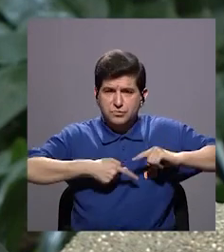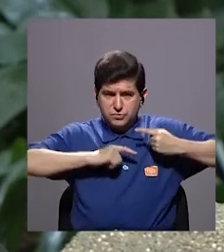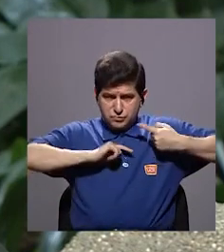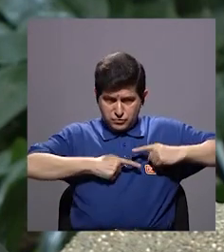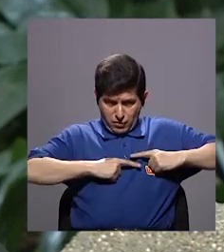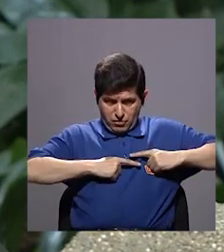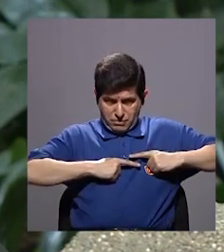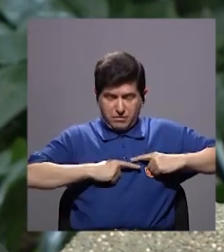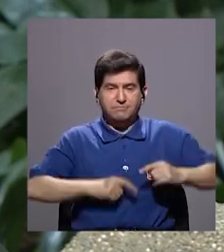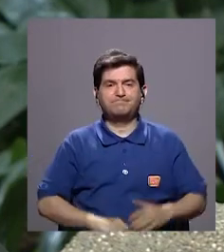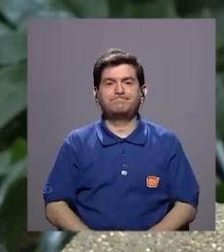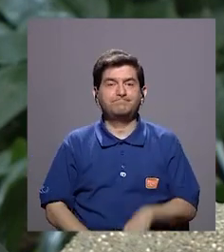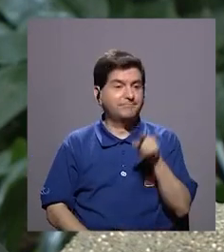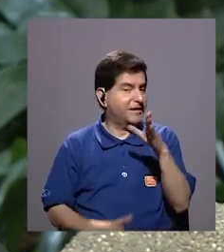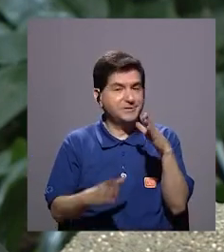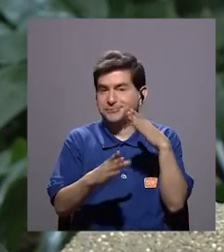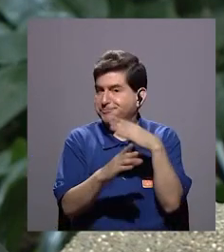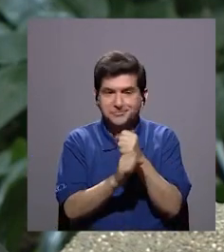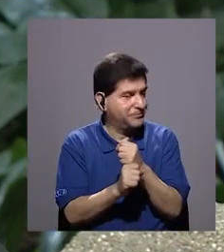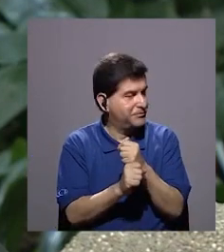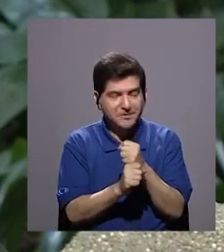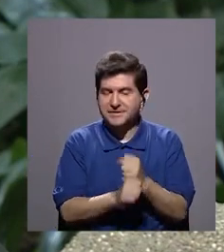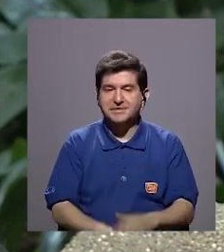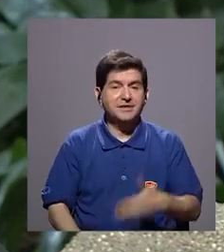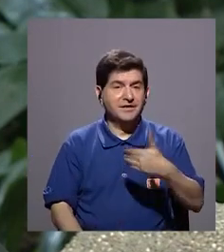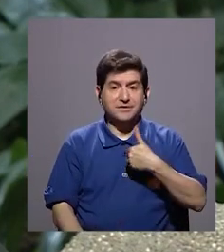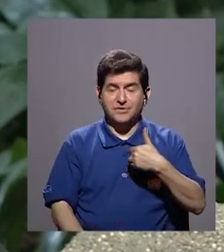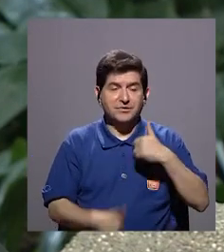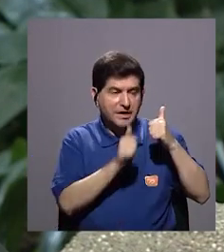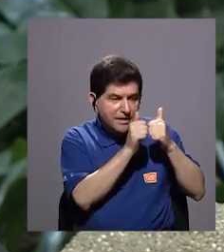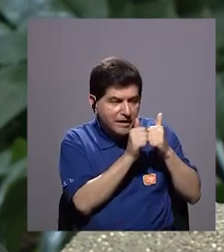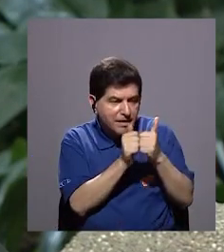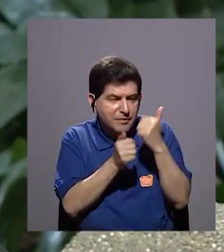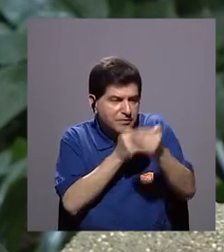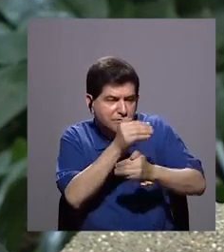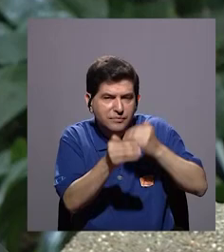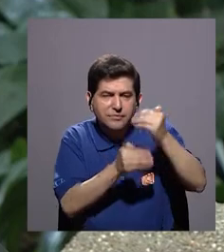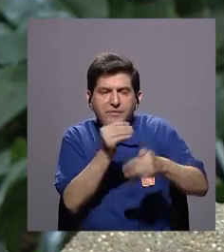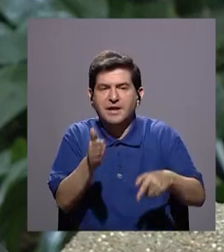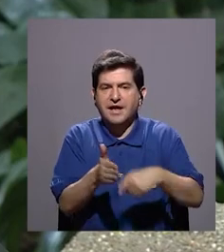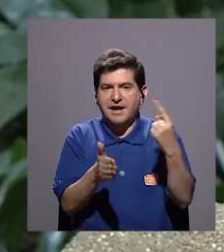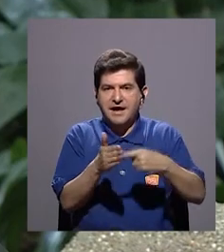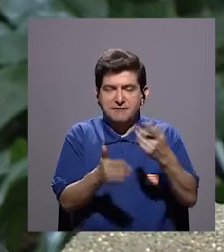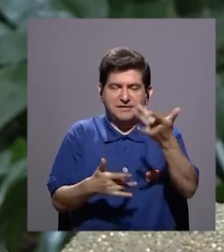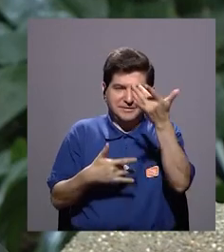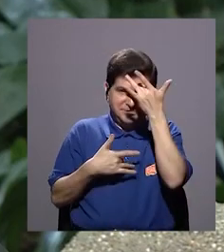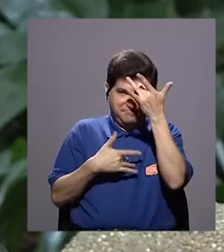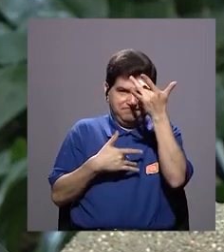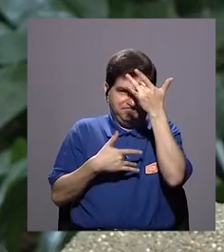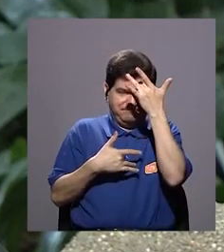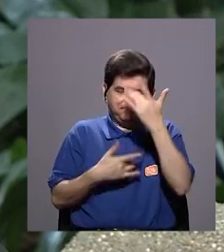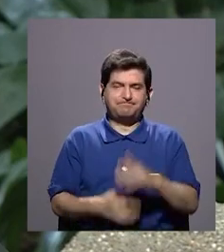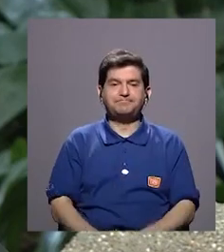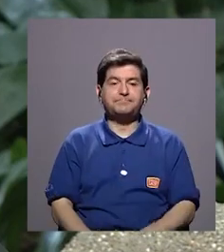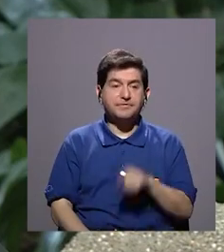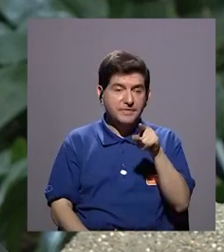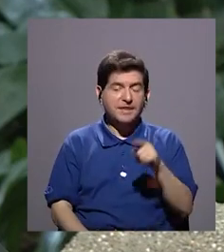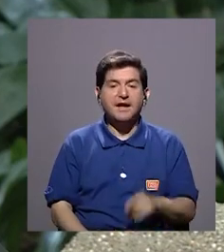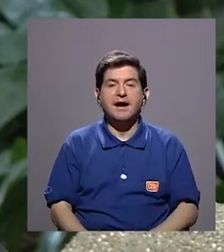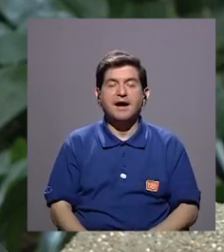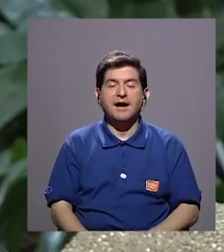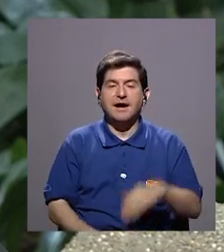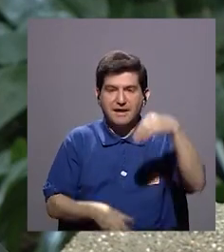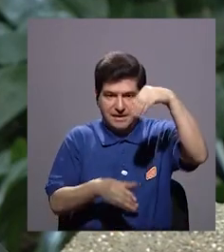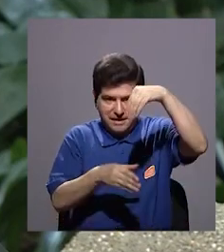duelo. Entonces, si no hacemos ese acompañamiento, no tenemos ese acompañamiento, muchas veces nos enfermamos. Entonces, ahí es donde actúa